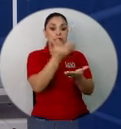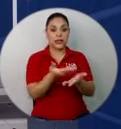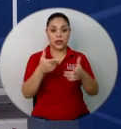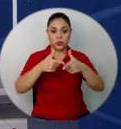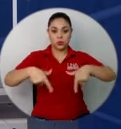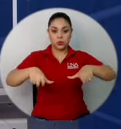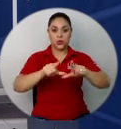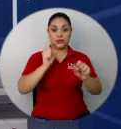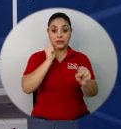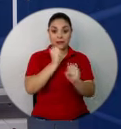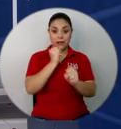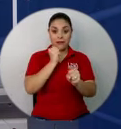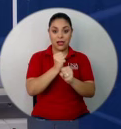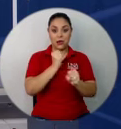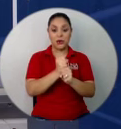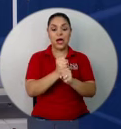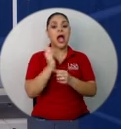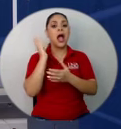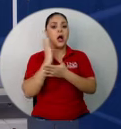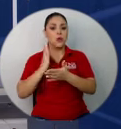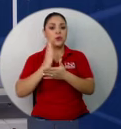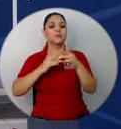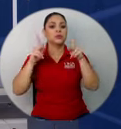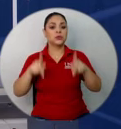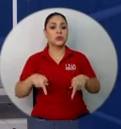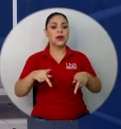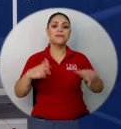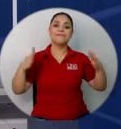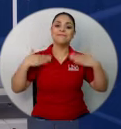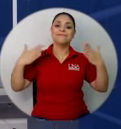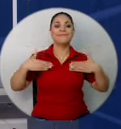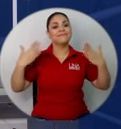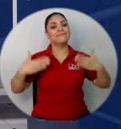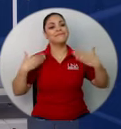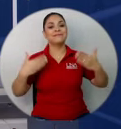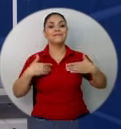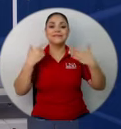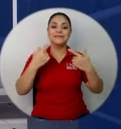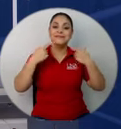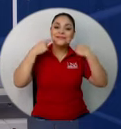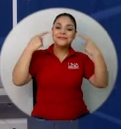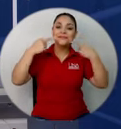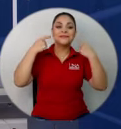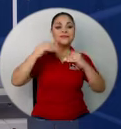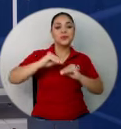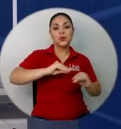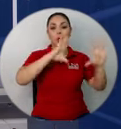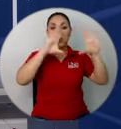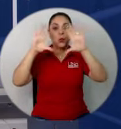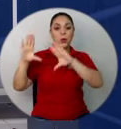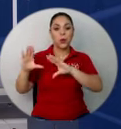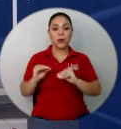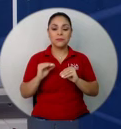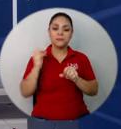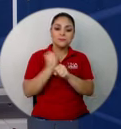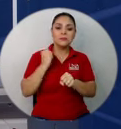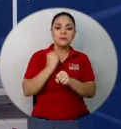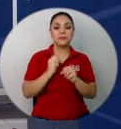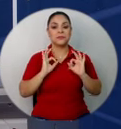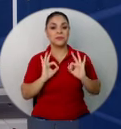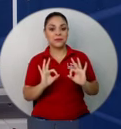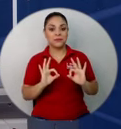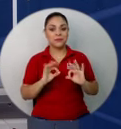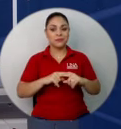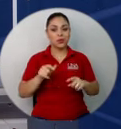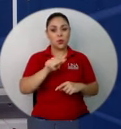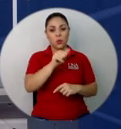algunas cuando llegan a trabajar llegan muy felices y contentas y pasan todo el día de una forma muy productiva, pero